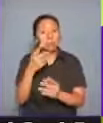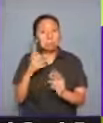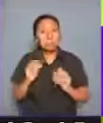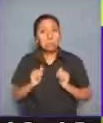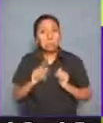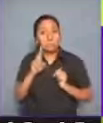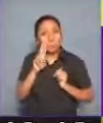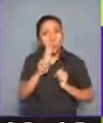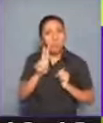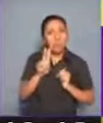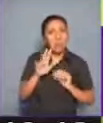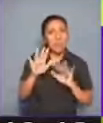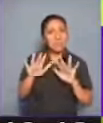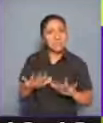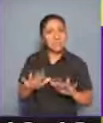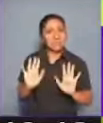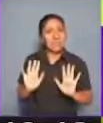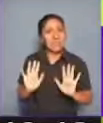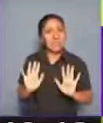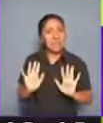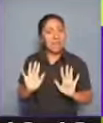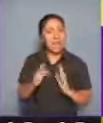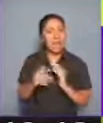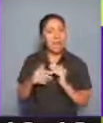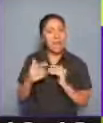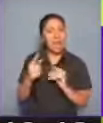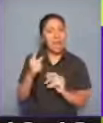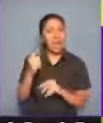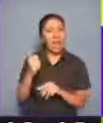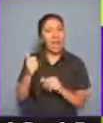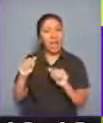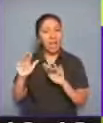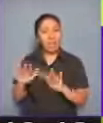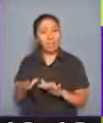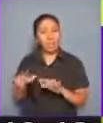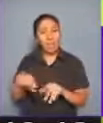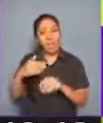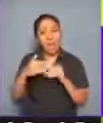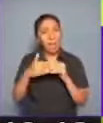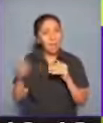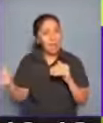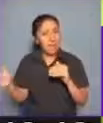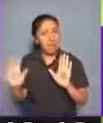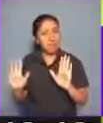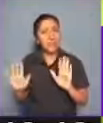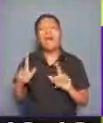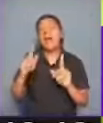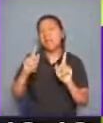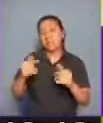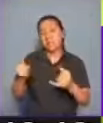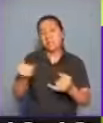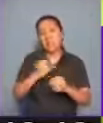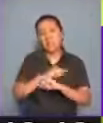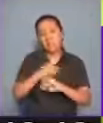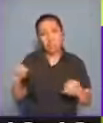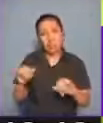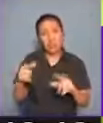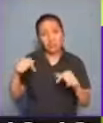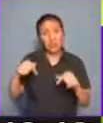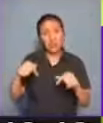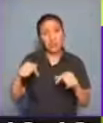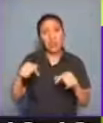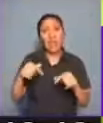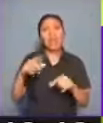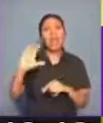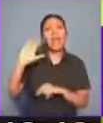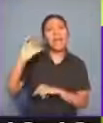no tiene tiene la la parada un poco más abajo este porque también nos llegaba la información de que en la parte de El